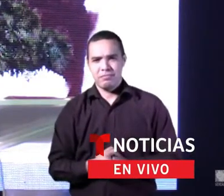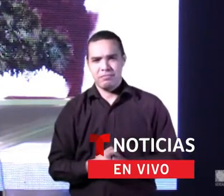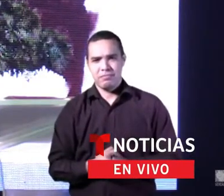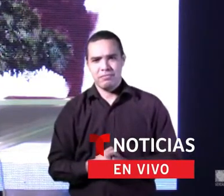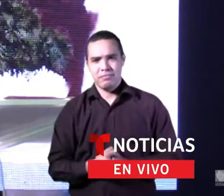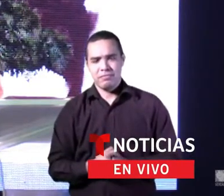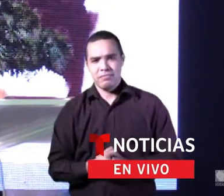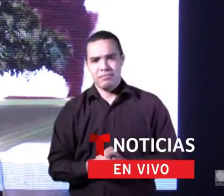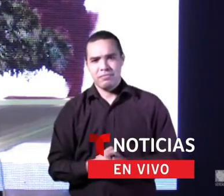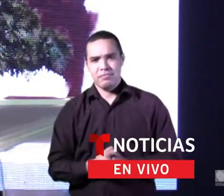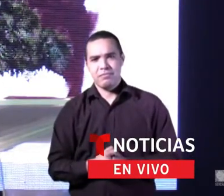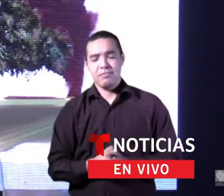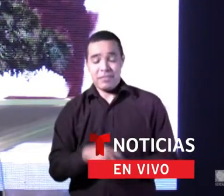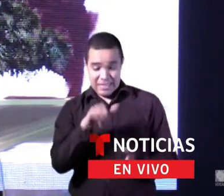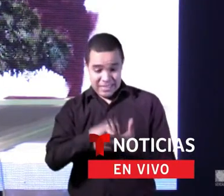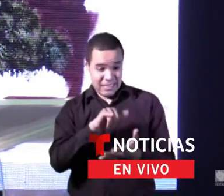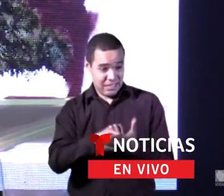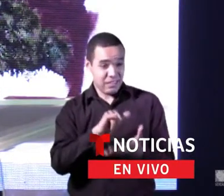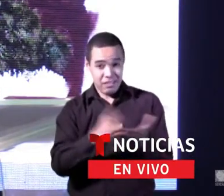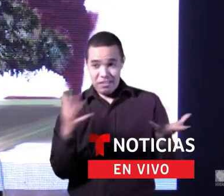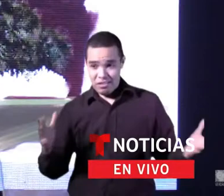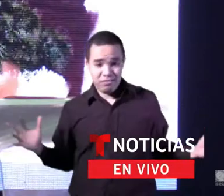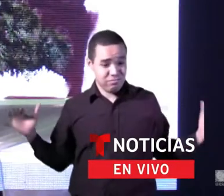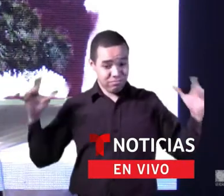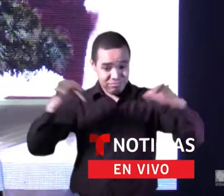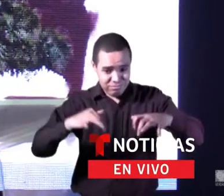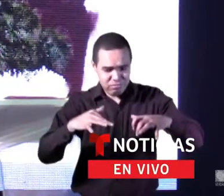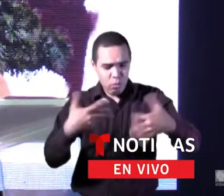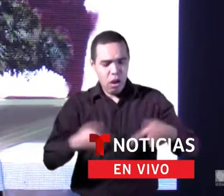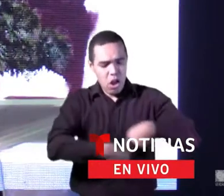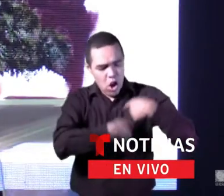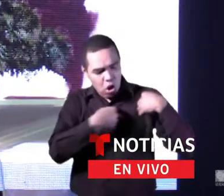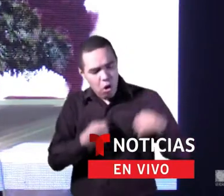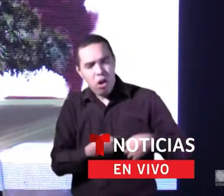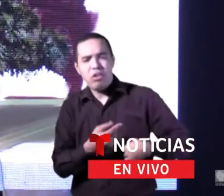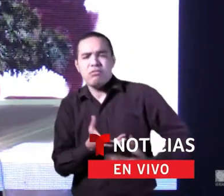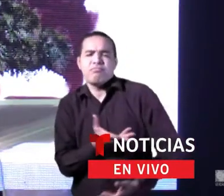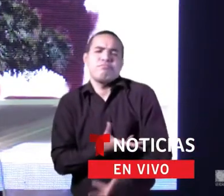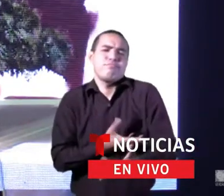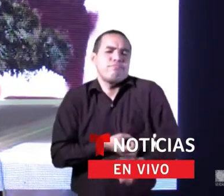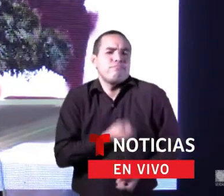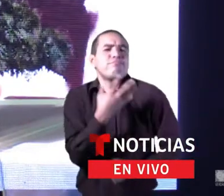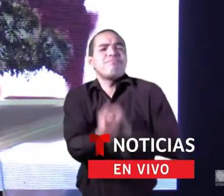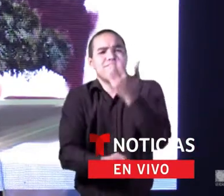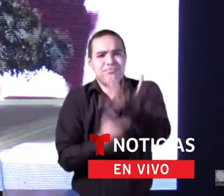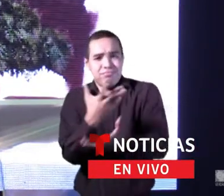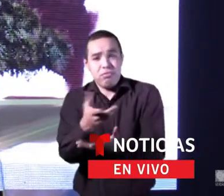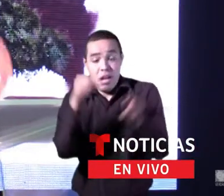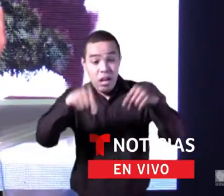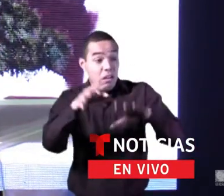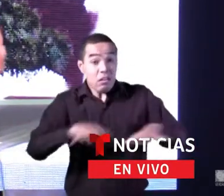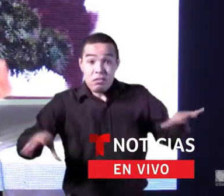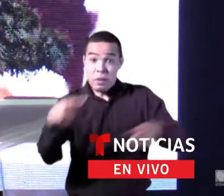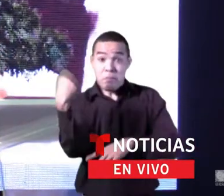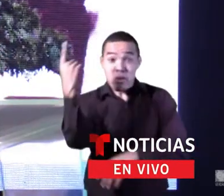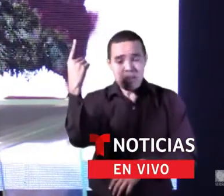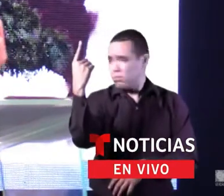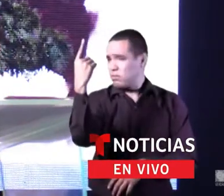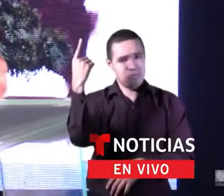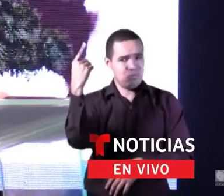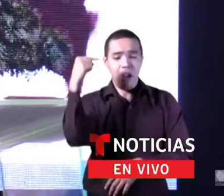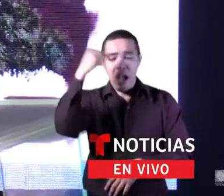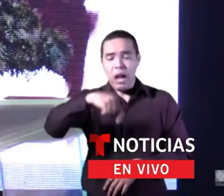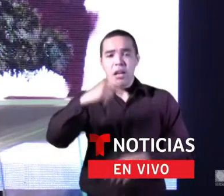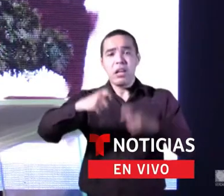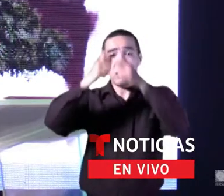este es un encuentro de corazones este no es un encuentro político aquí estamos seres humanos no está el